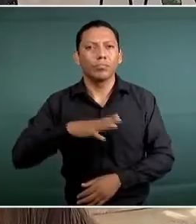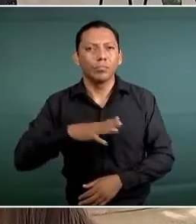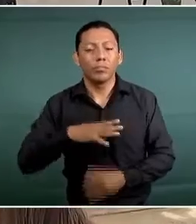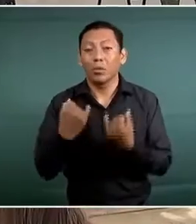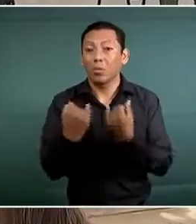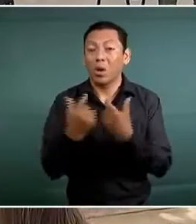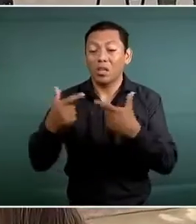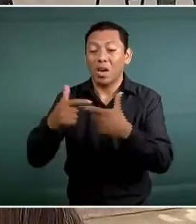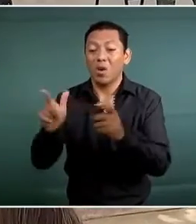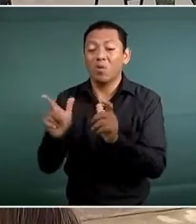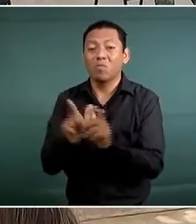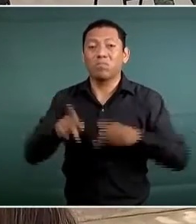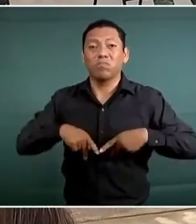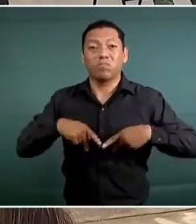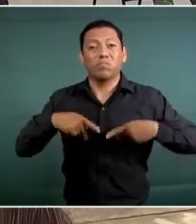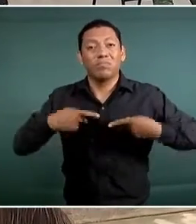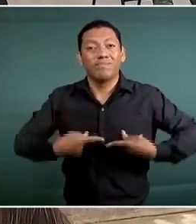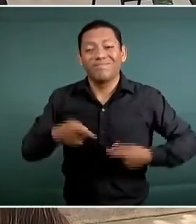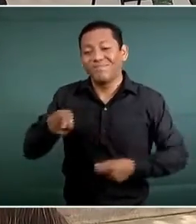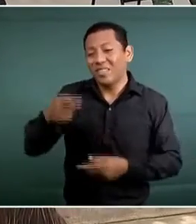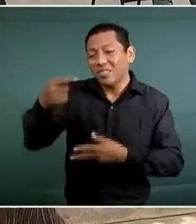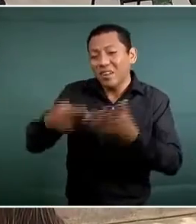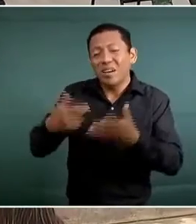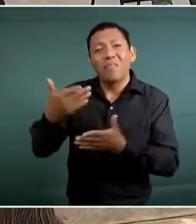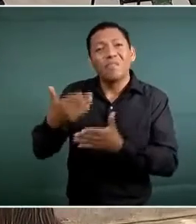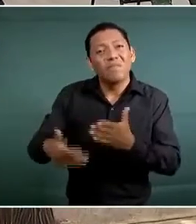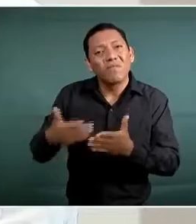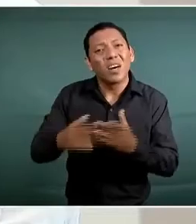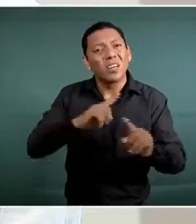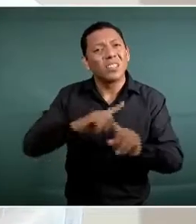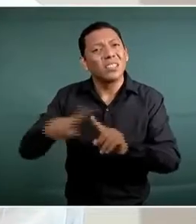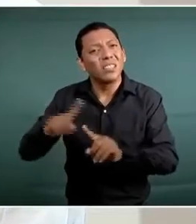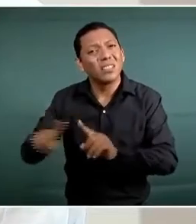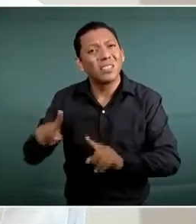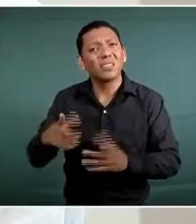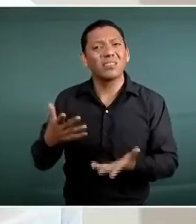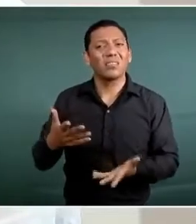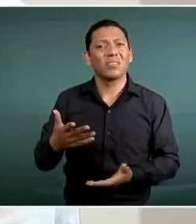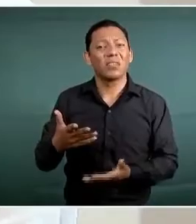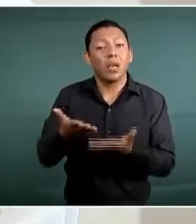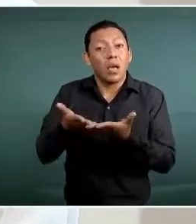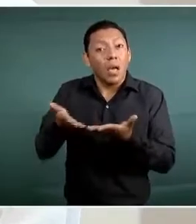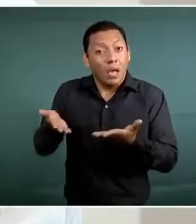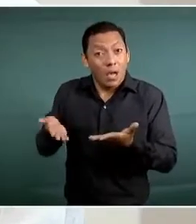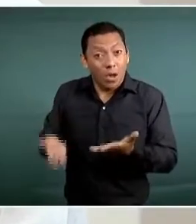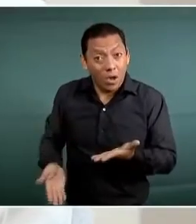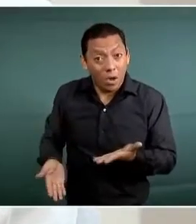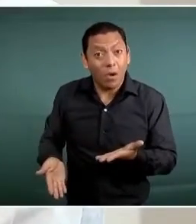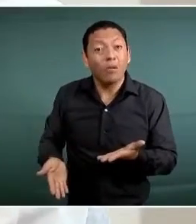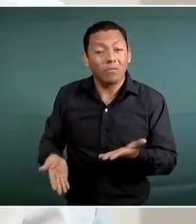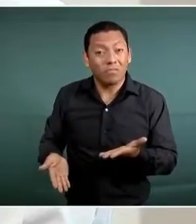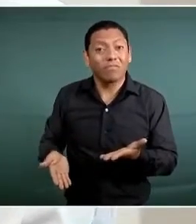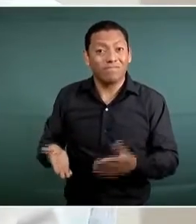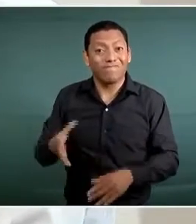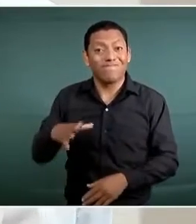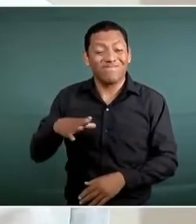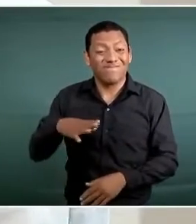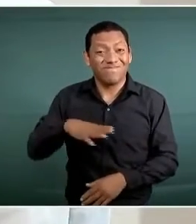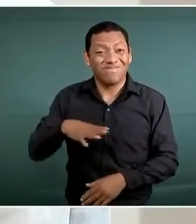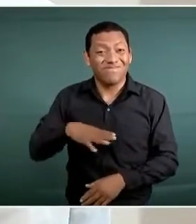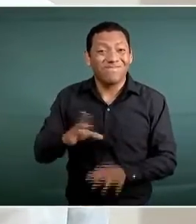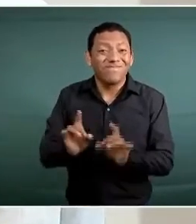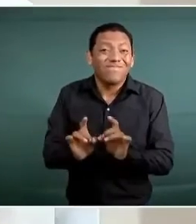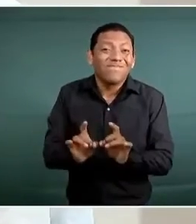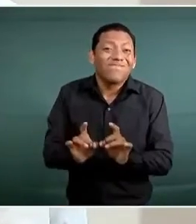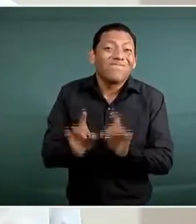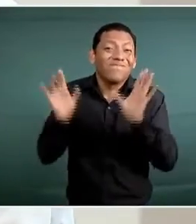población vulnerable, a los que menos tienen. Y ahora que se presentó